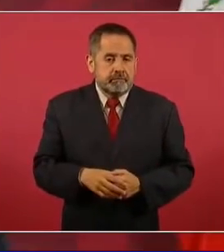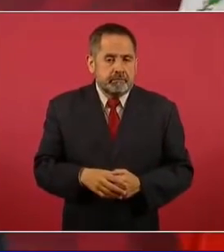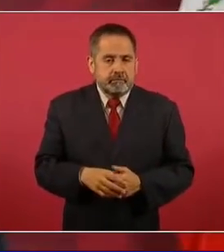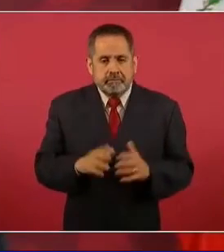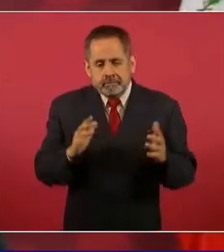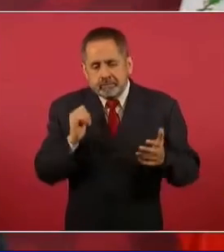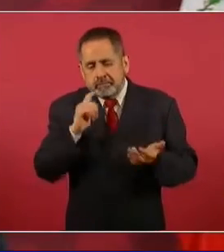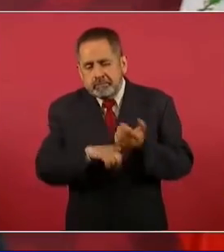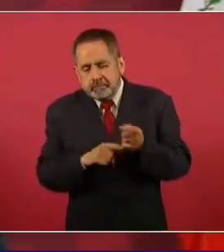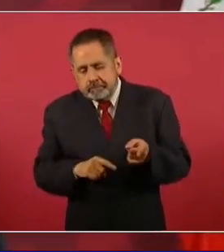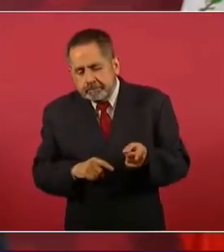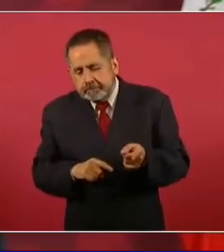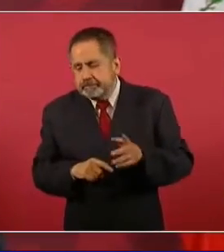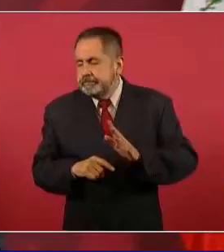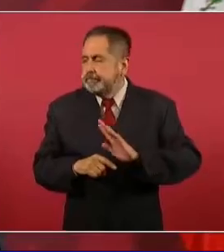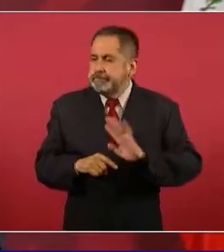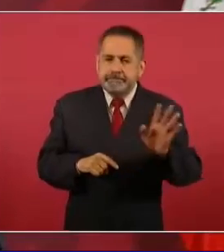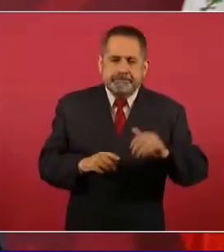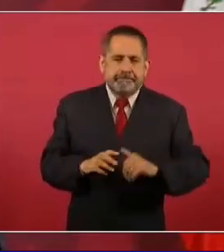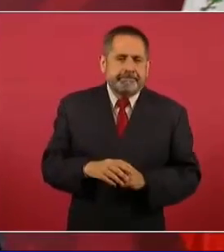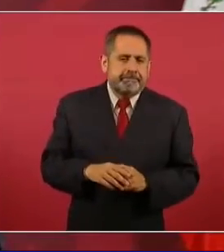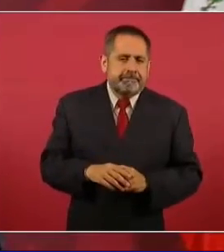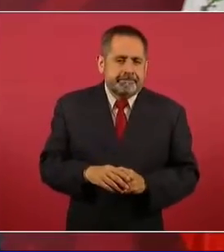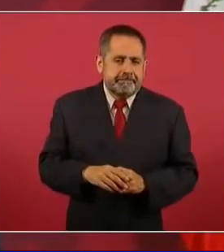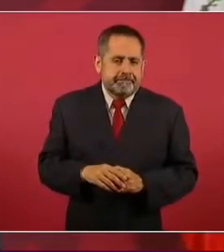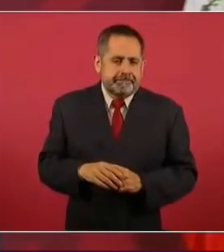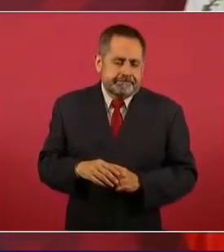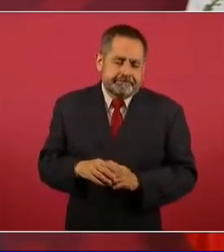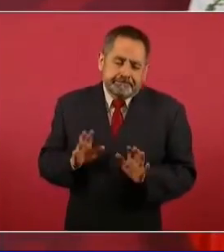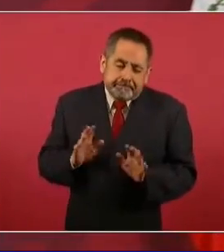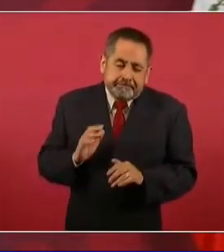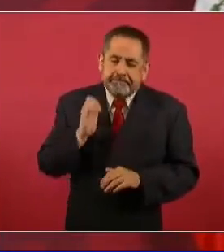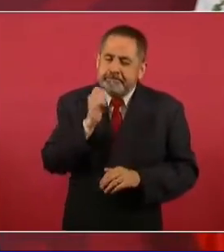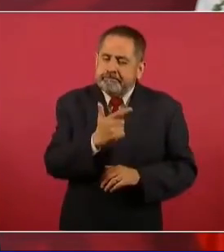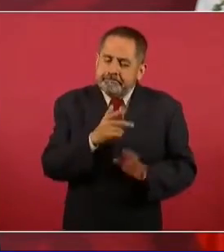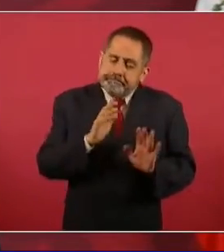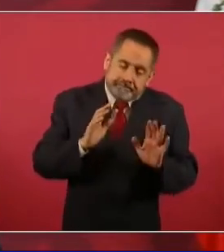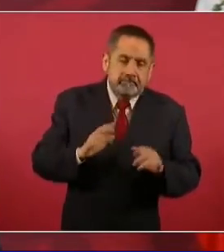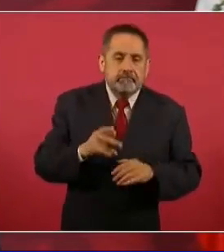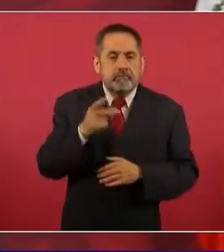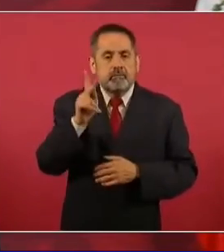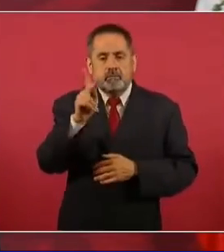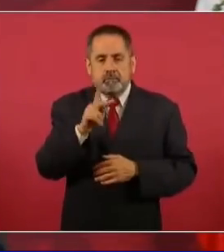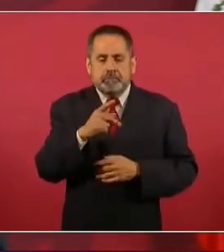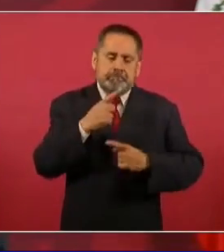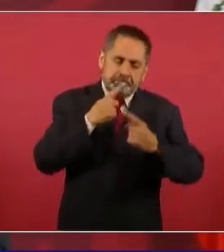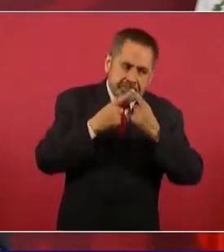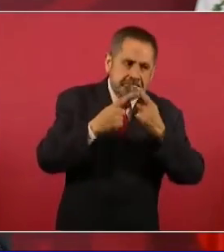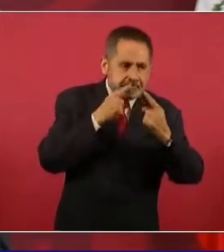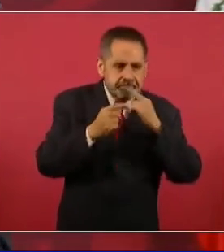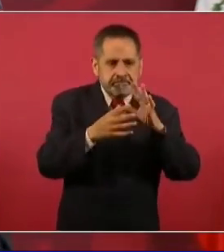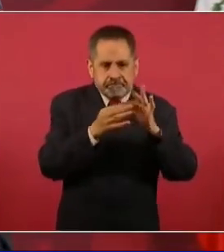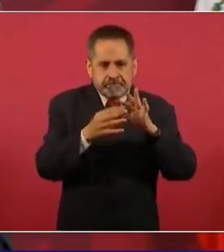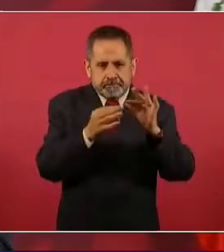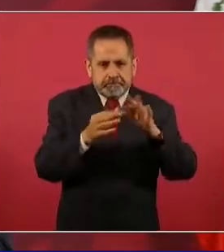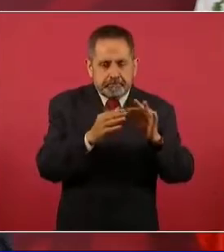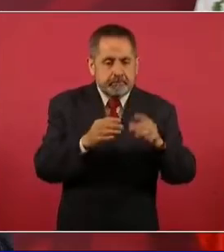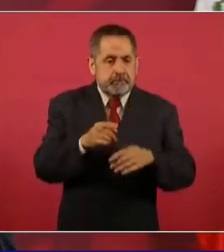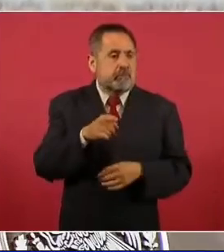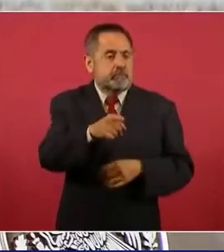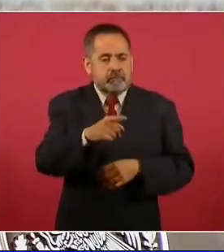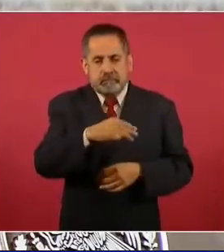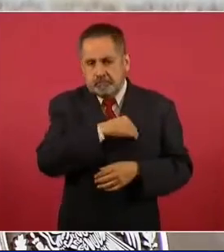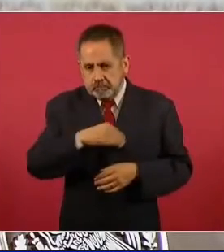Por algo será, como dicen en mi pueblo. Pero al final, las